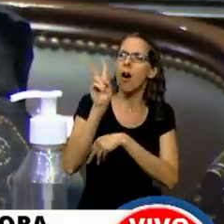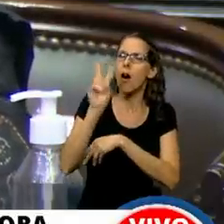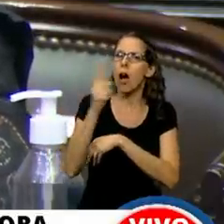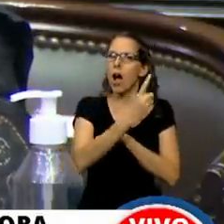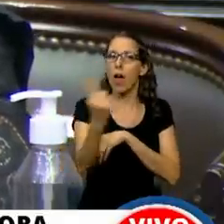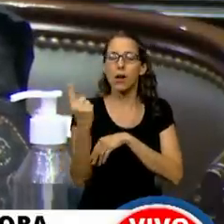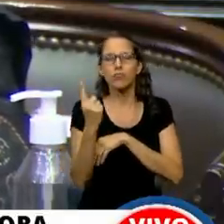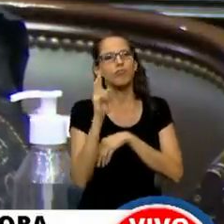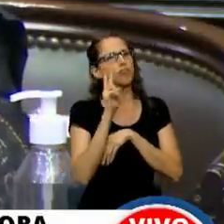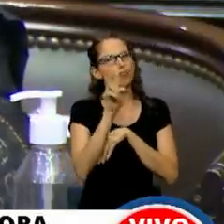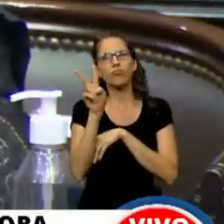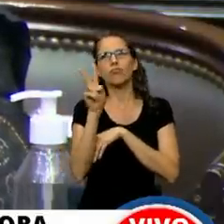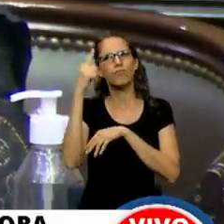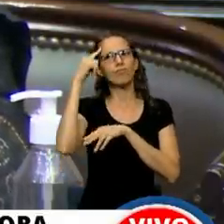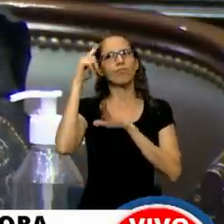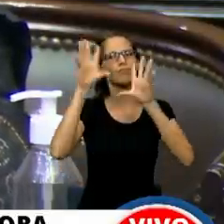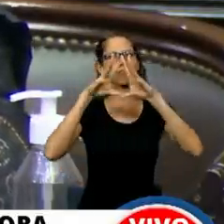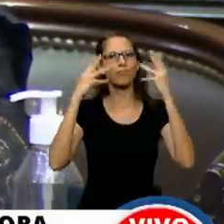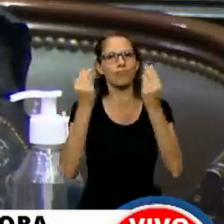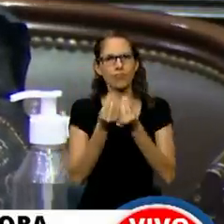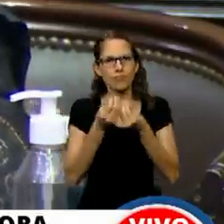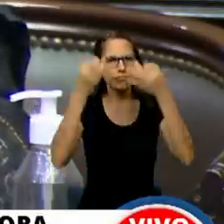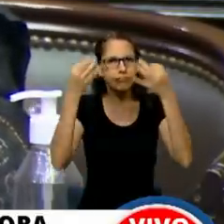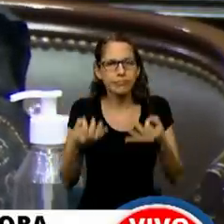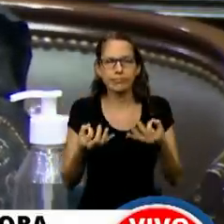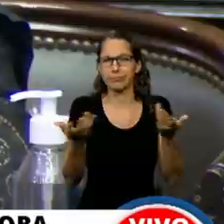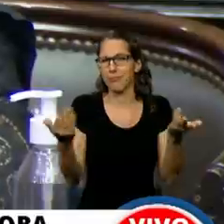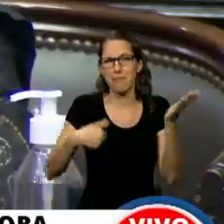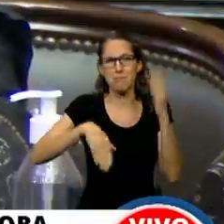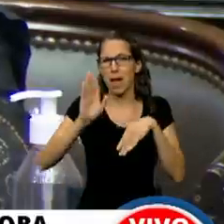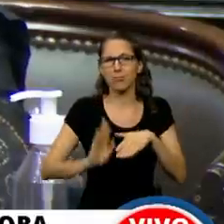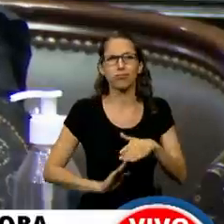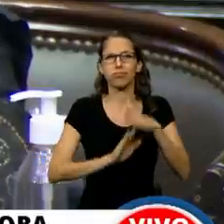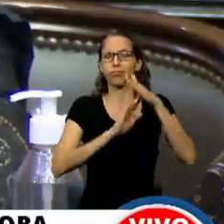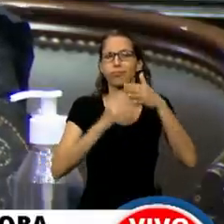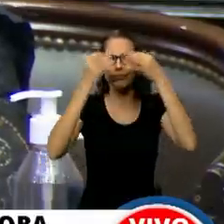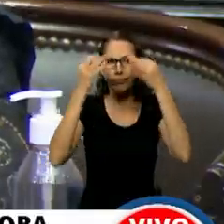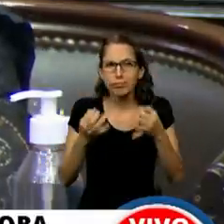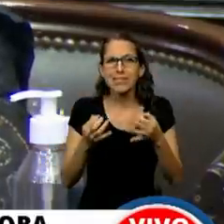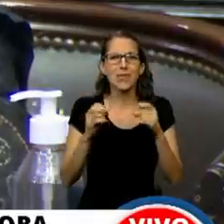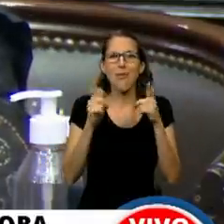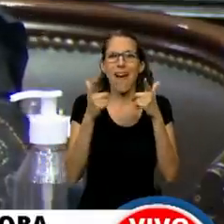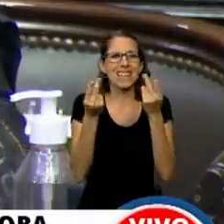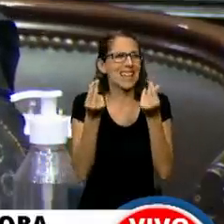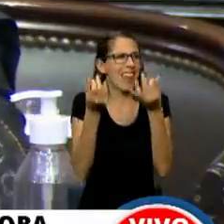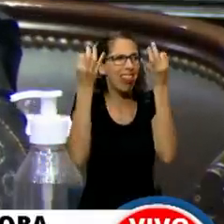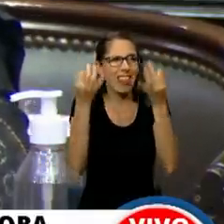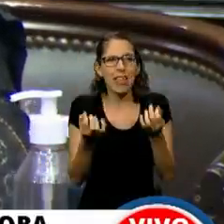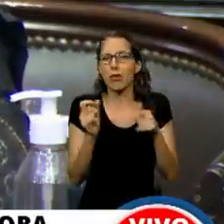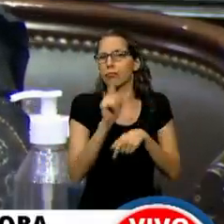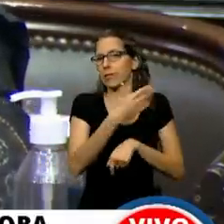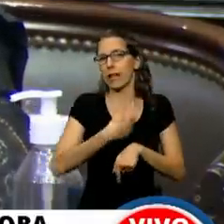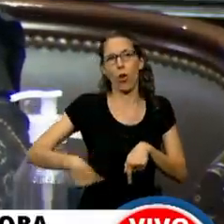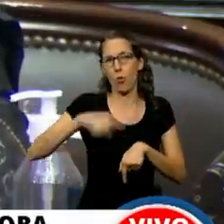de que la incoherencia es la regla y no la excepción de este gobierno todos estamos de acuerdo